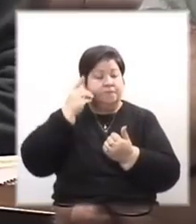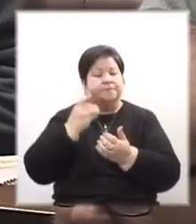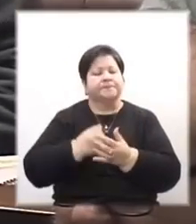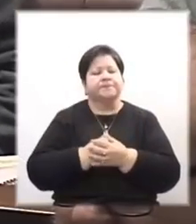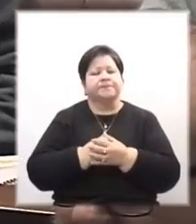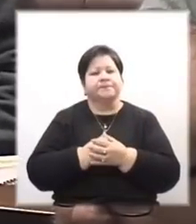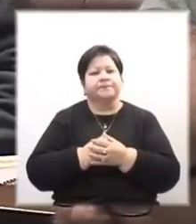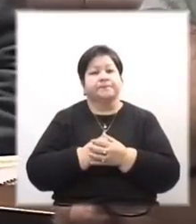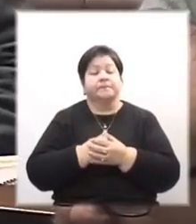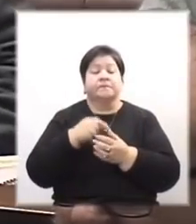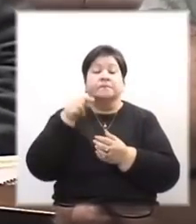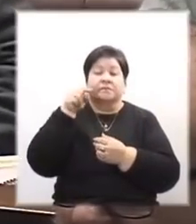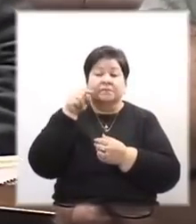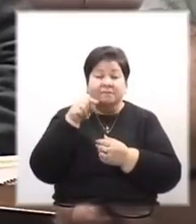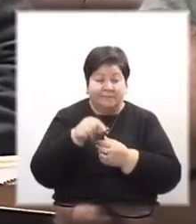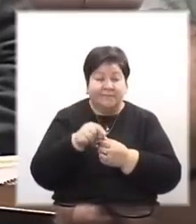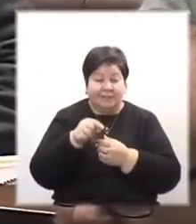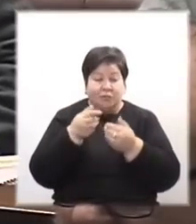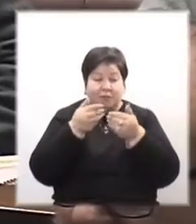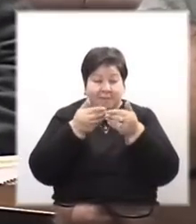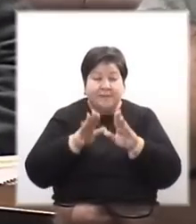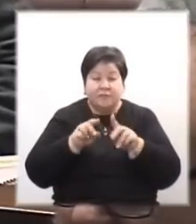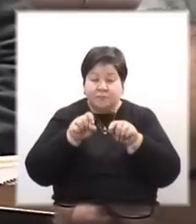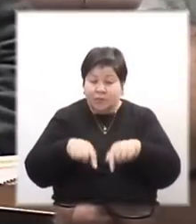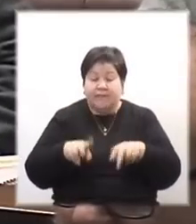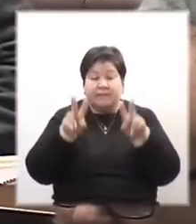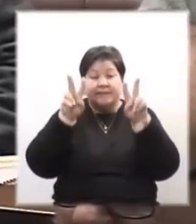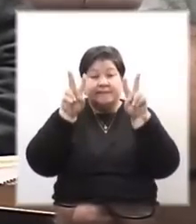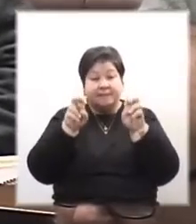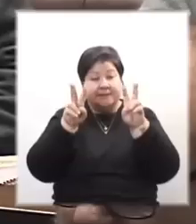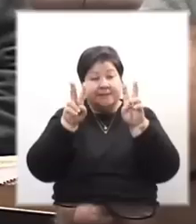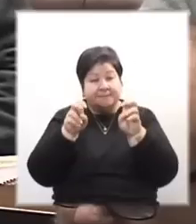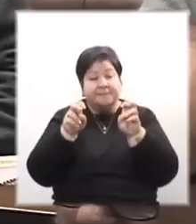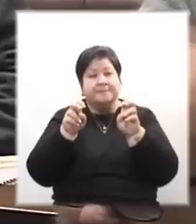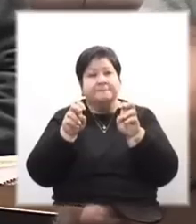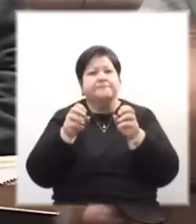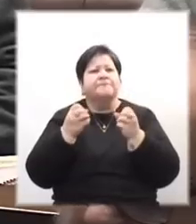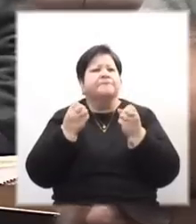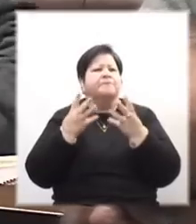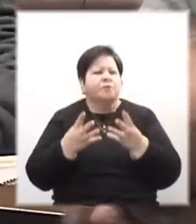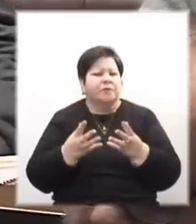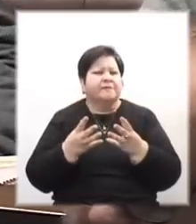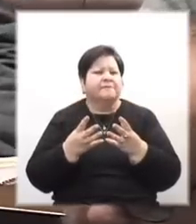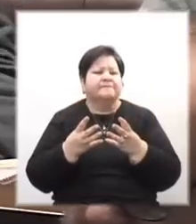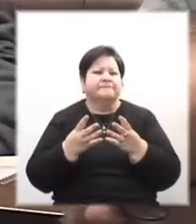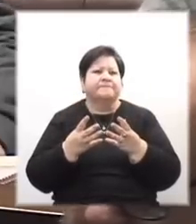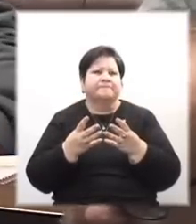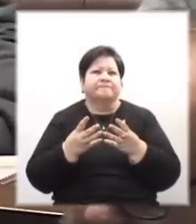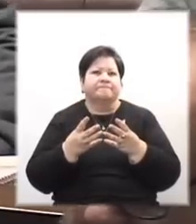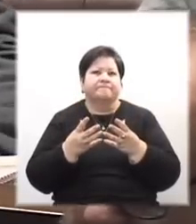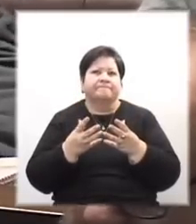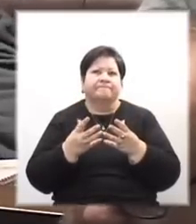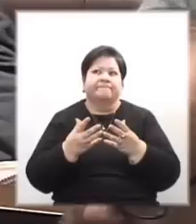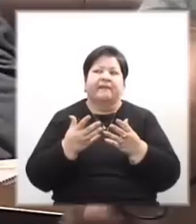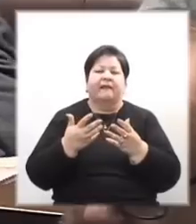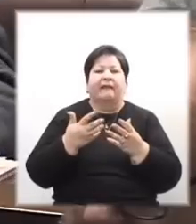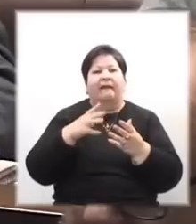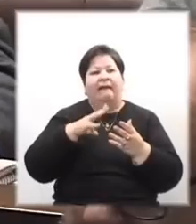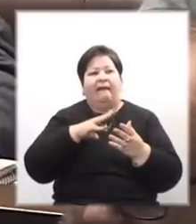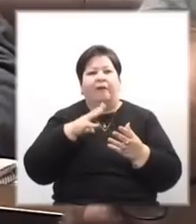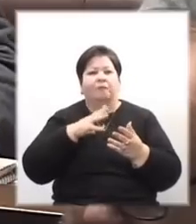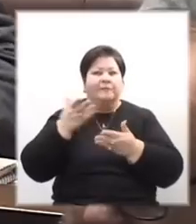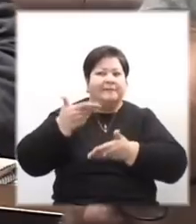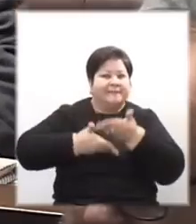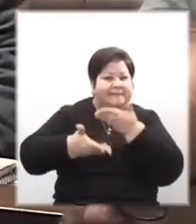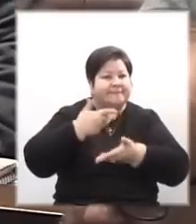Fue en esa oportunidad, voy a empezar por este tema, porque en cierto sentido marcó un poco el tono del intercambio y de la